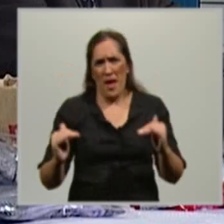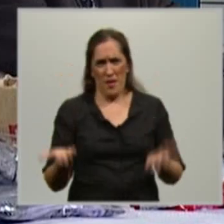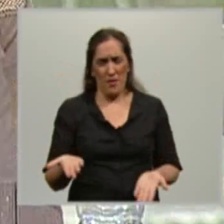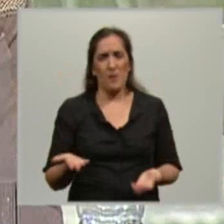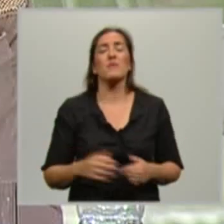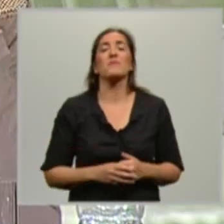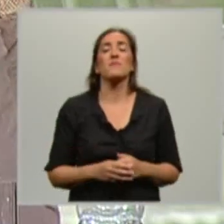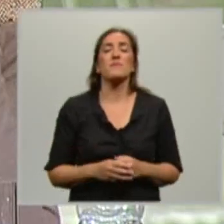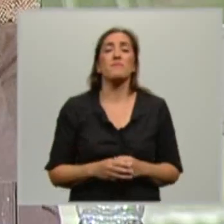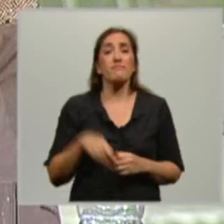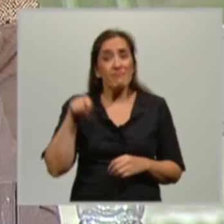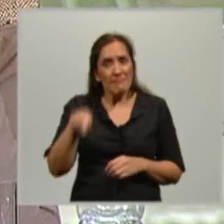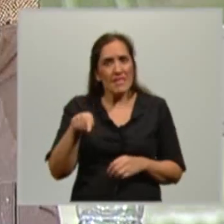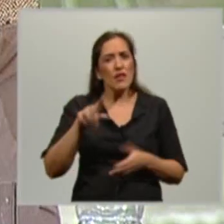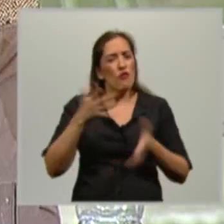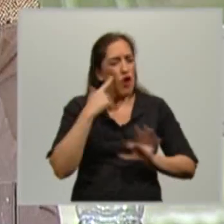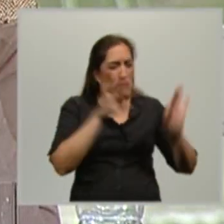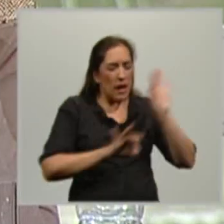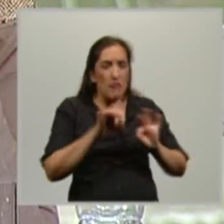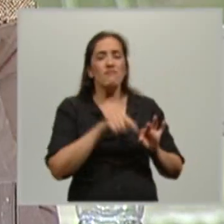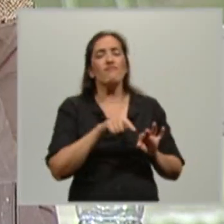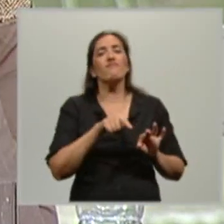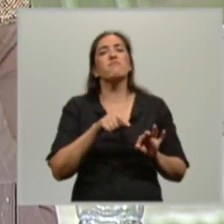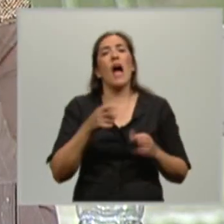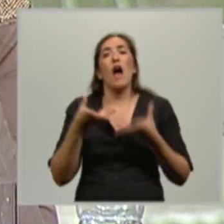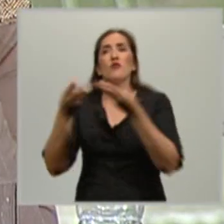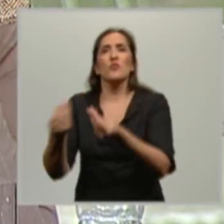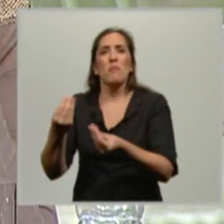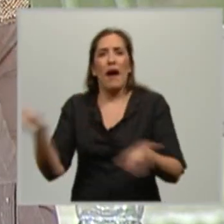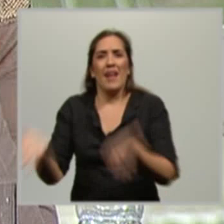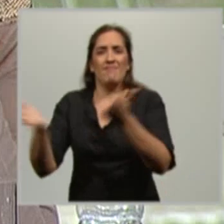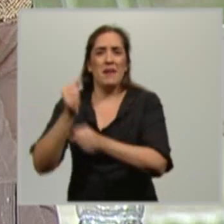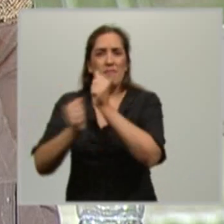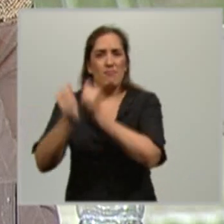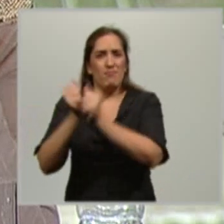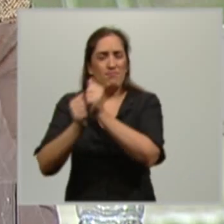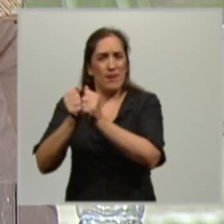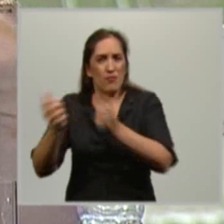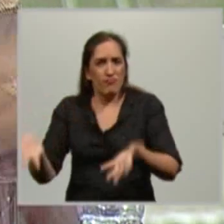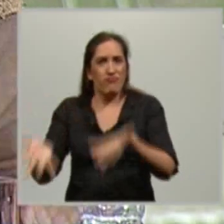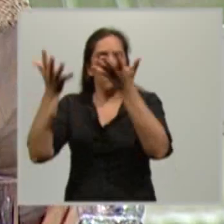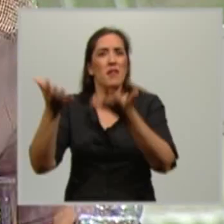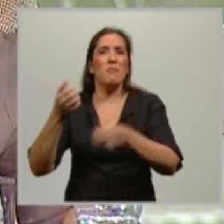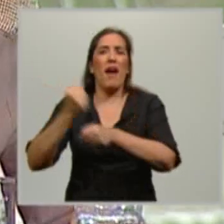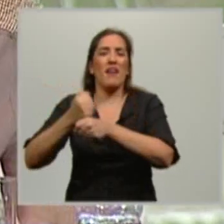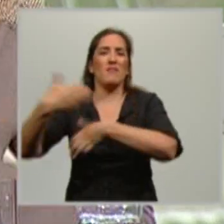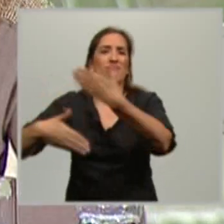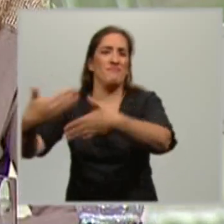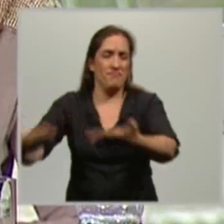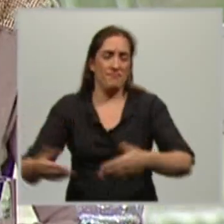Esto ayuda, obviamente, a este proceso de industrialización que es generar obra. Y estamos